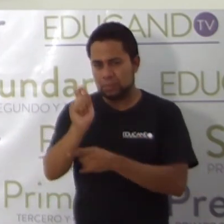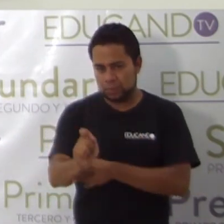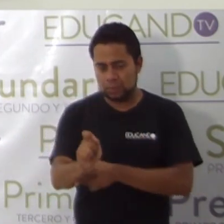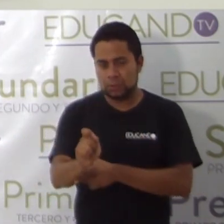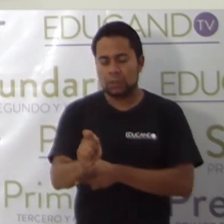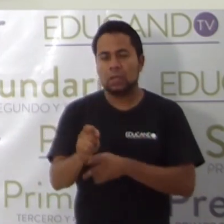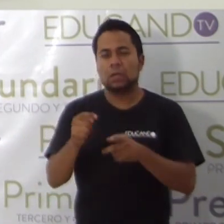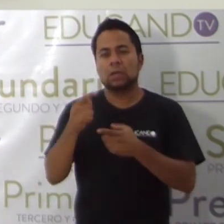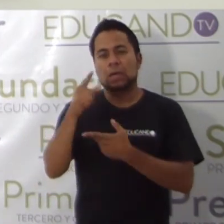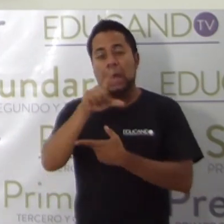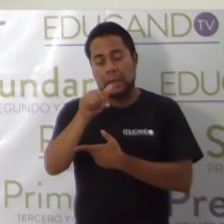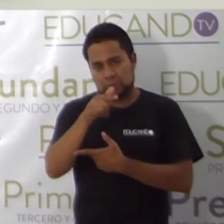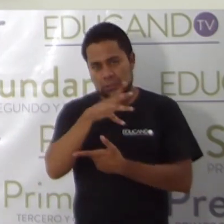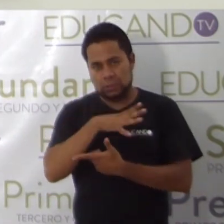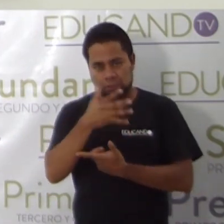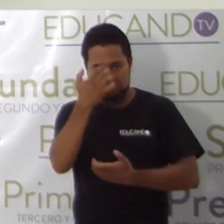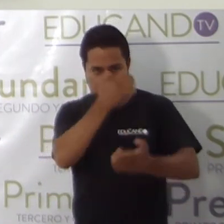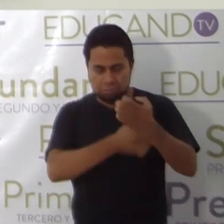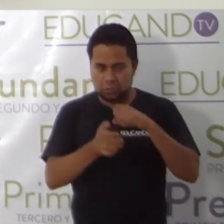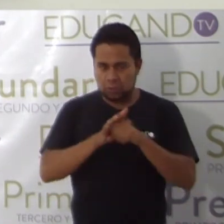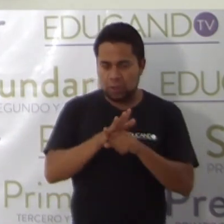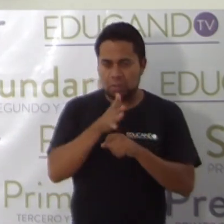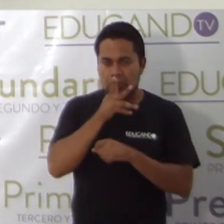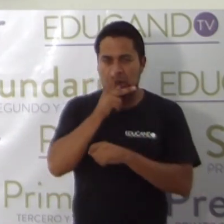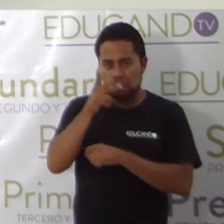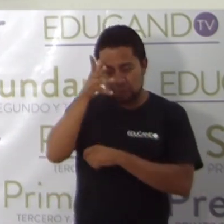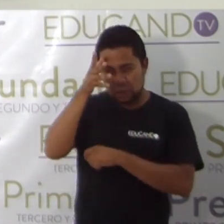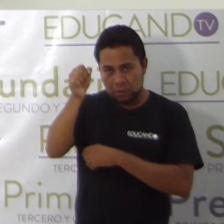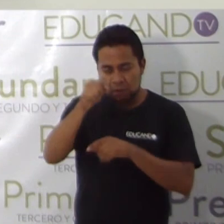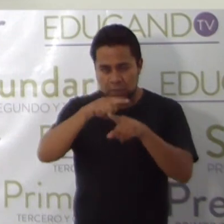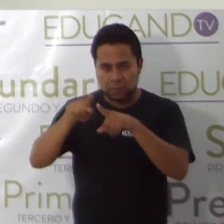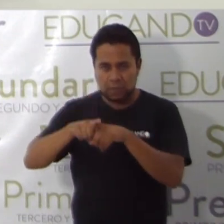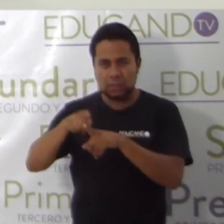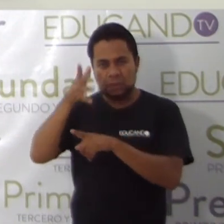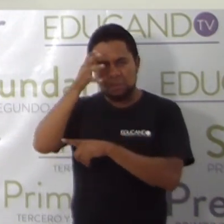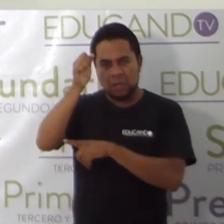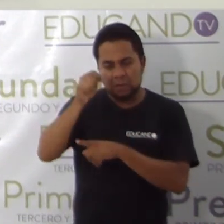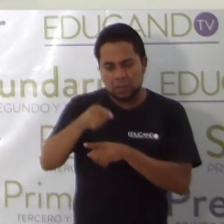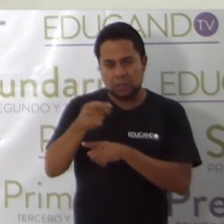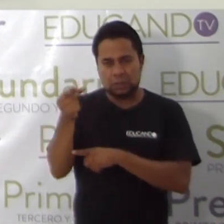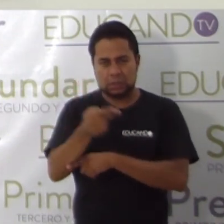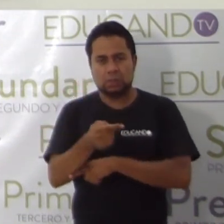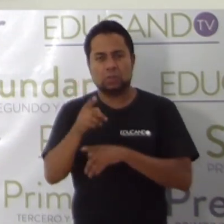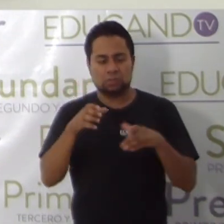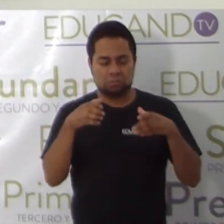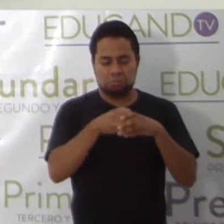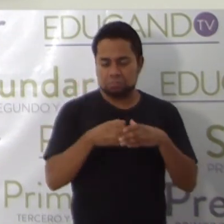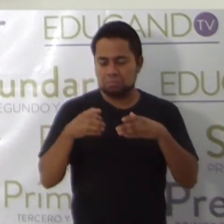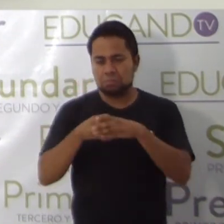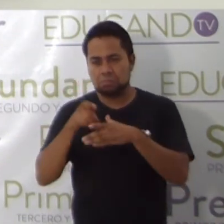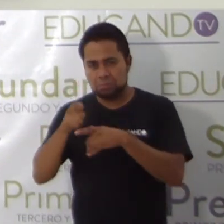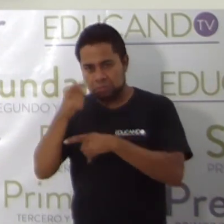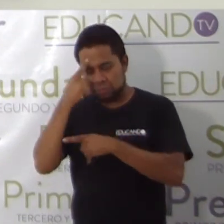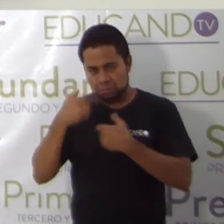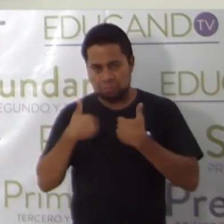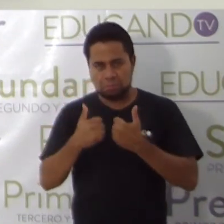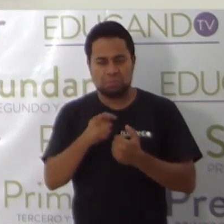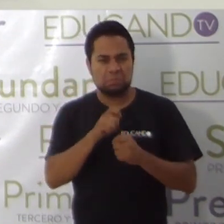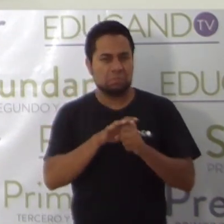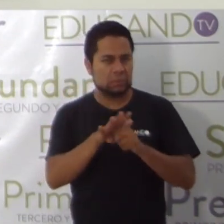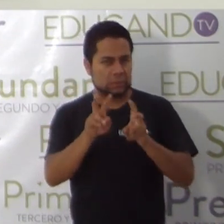analicemos las definiciones de algunos conceptos que vamos a requerir saber para poder entender el